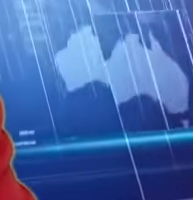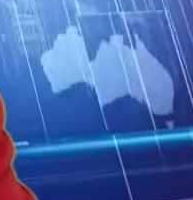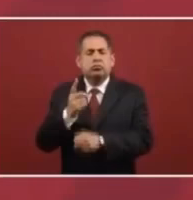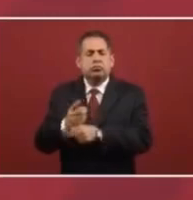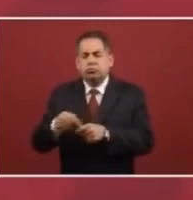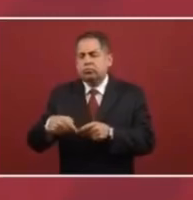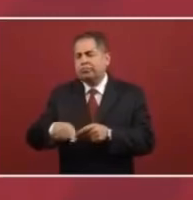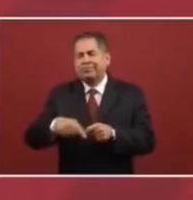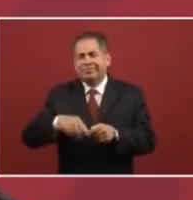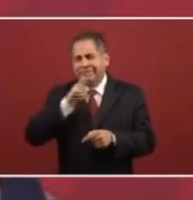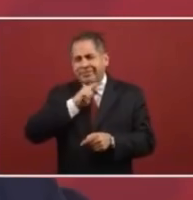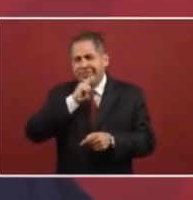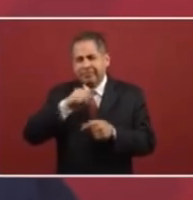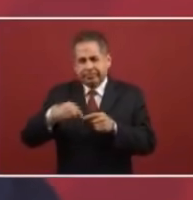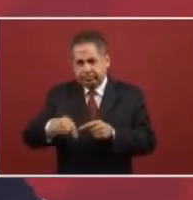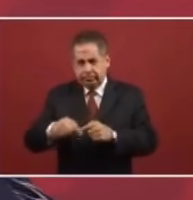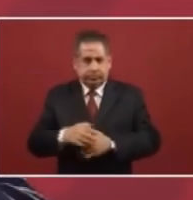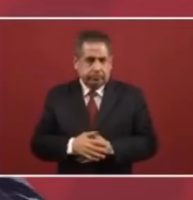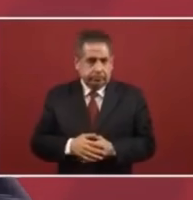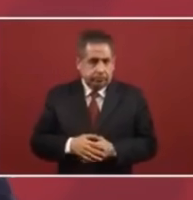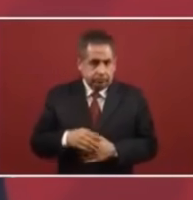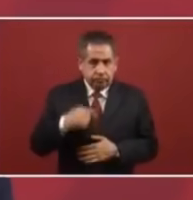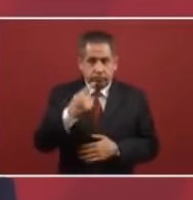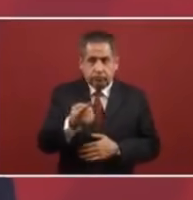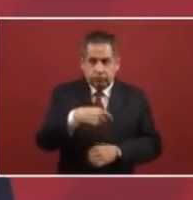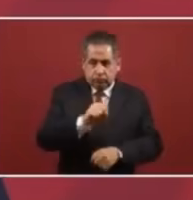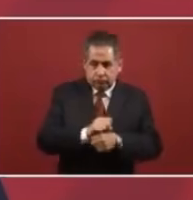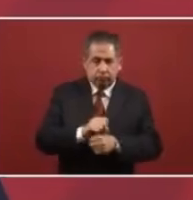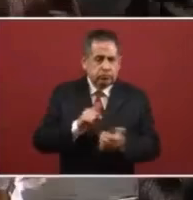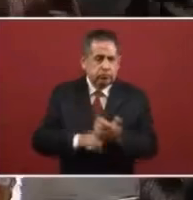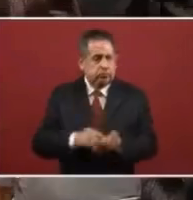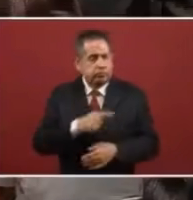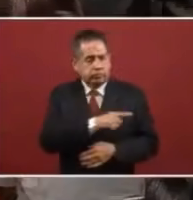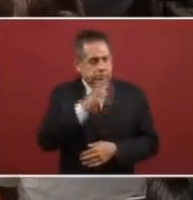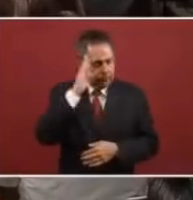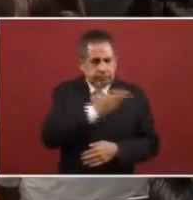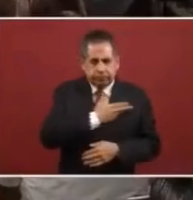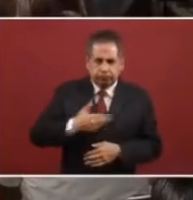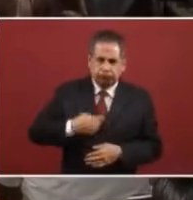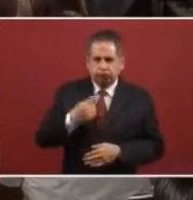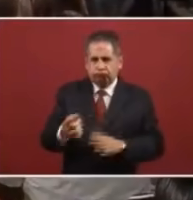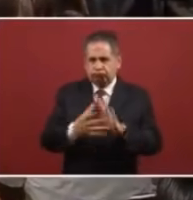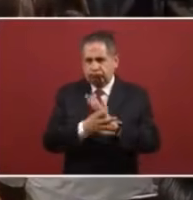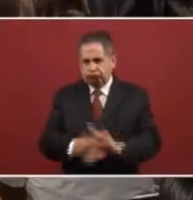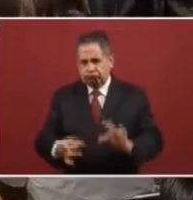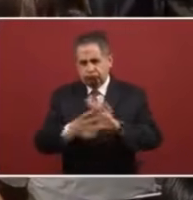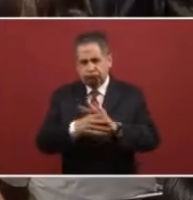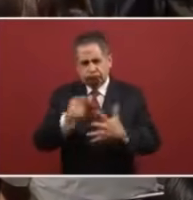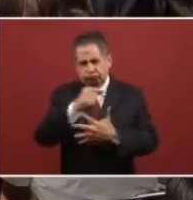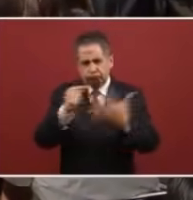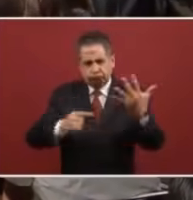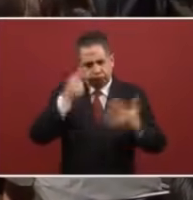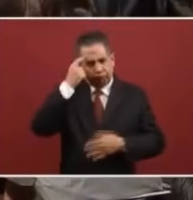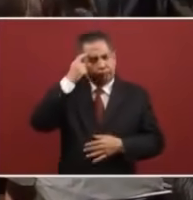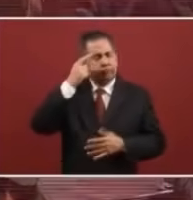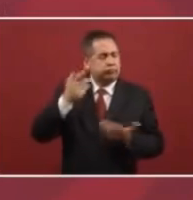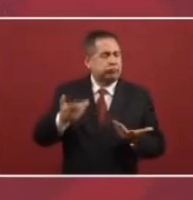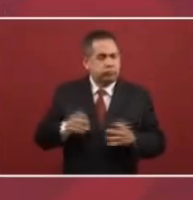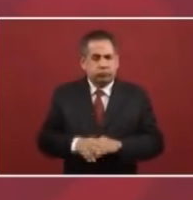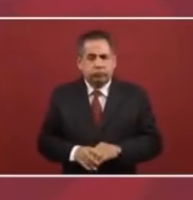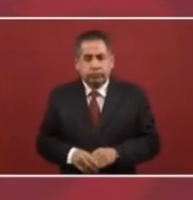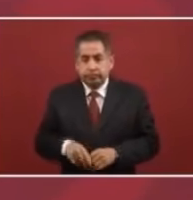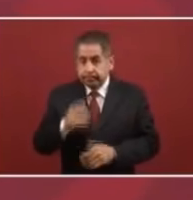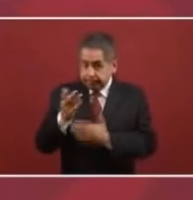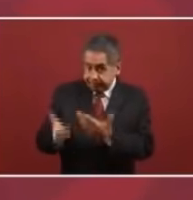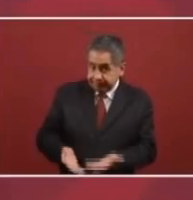crisis migratoria. La semana que traía dará detalles el señor presidente de lo que tiene en mente y de cómo vamos a trabajar, pero lo queremos poner